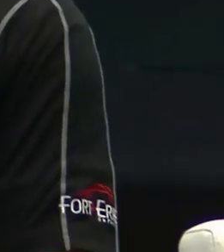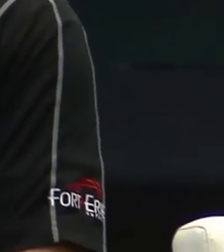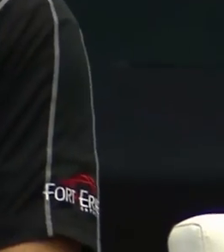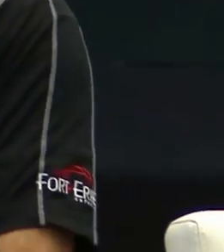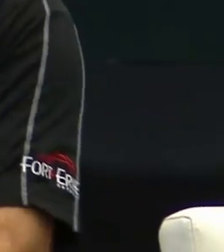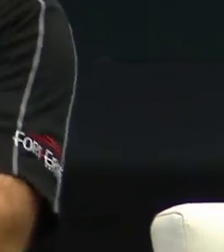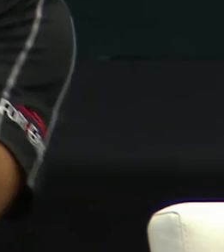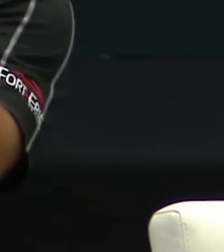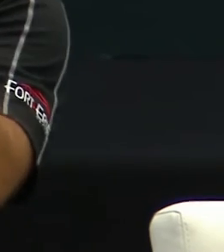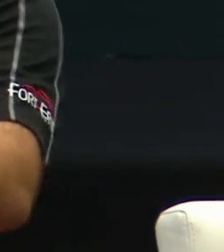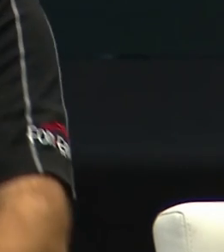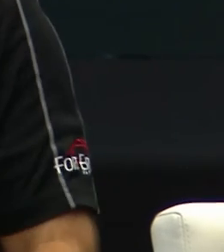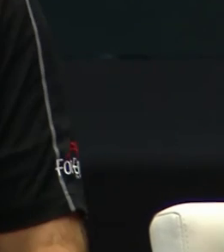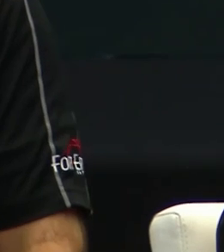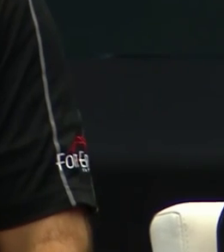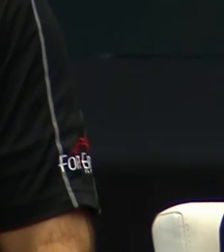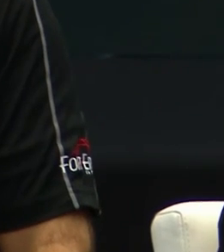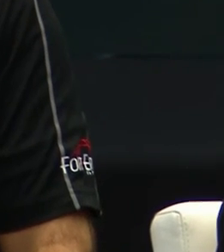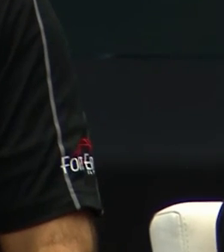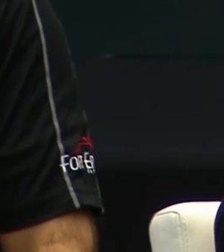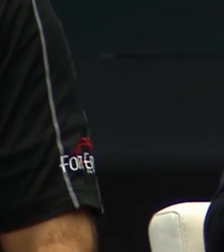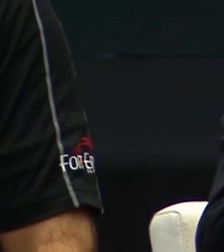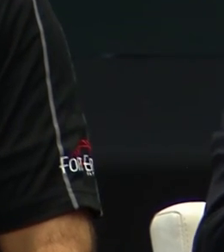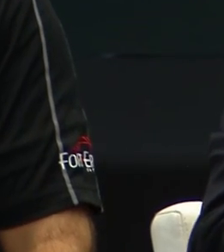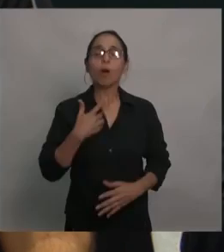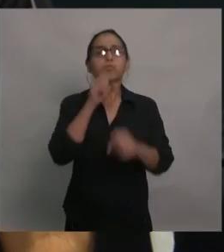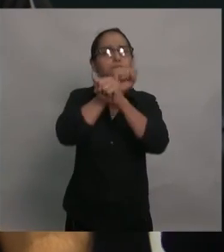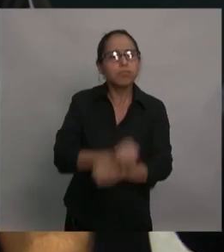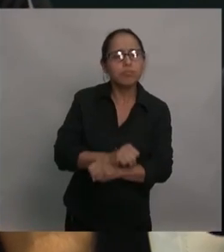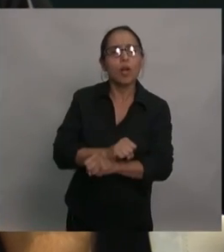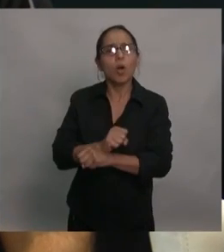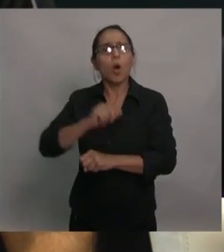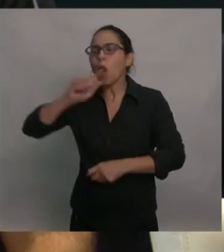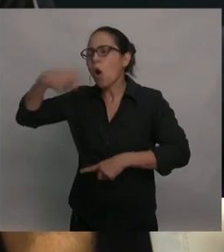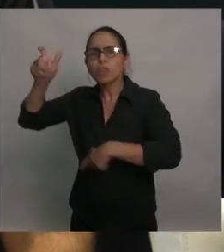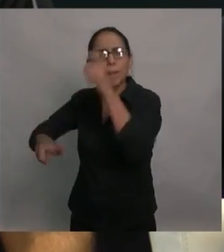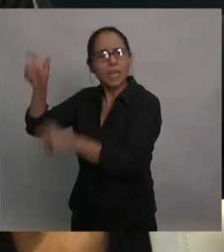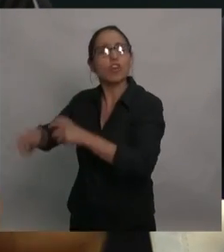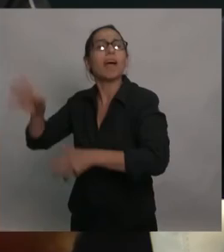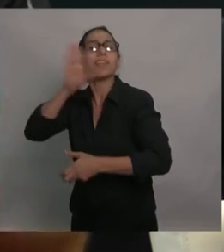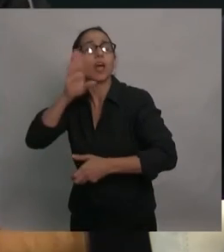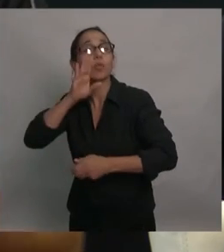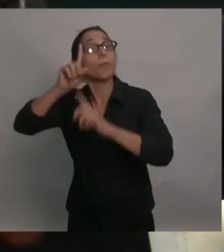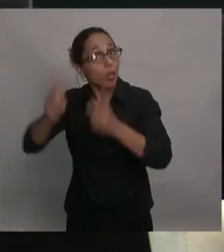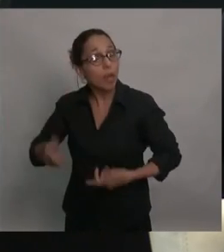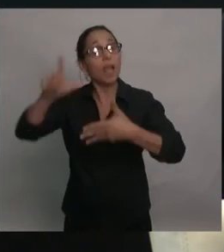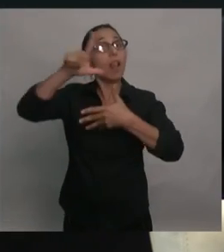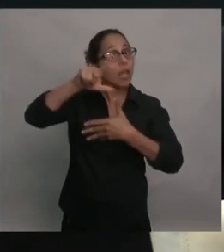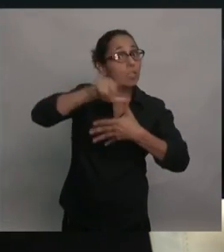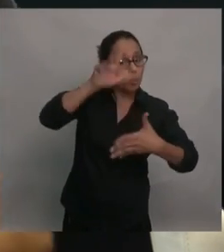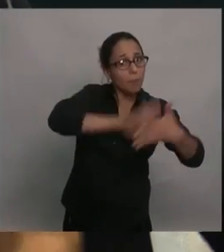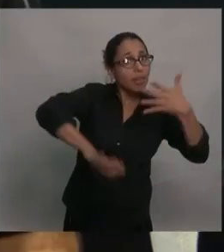ciertamente compartimos prisión con muchísimas personas, muchos norteamericanos, pero también muchos latinoamericanos,